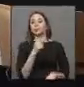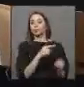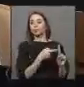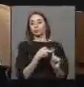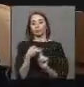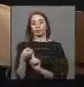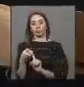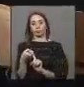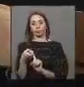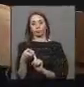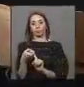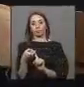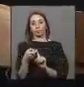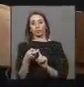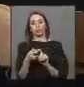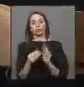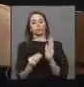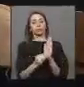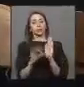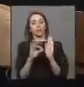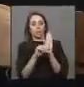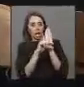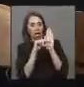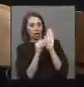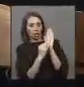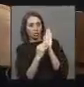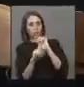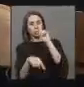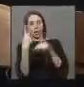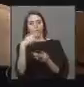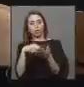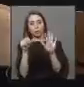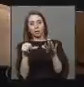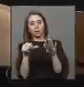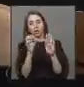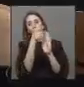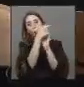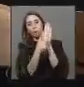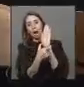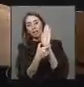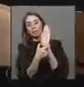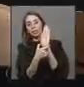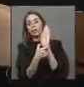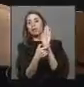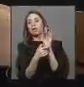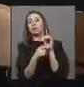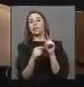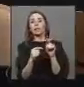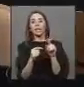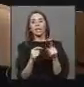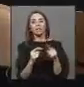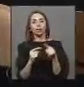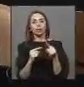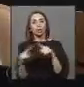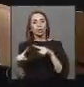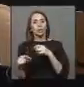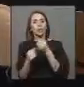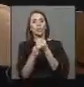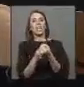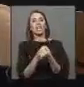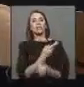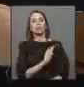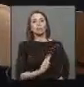que no viene la glosa para el año 2016 o la partida, lo que son las delegaciones presidenciales. ¿Y por qué